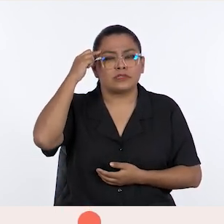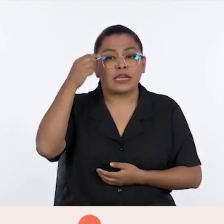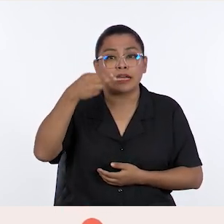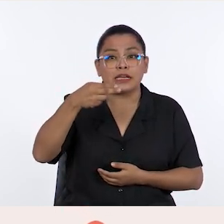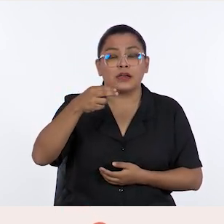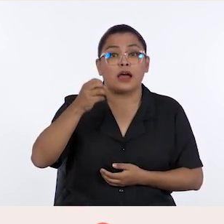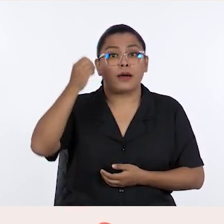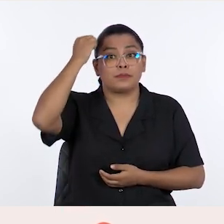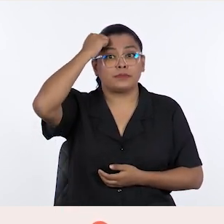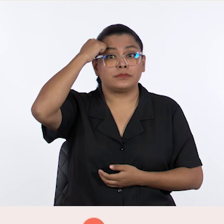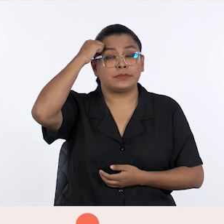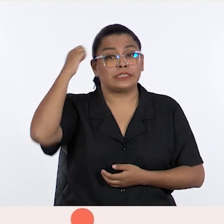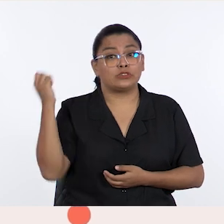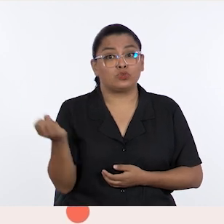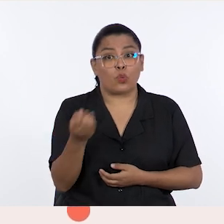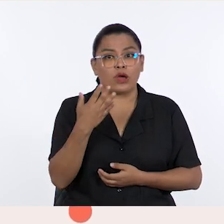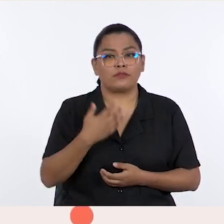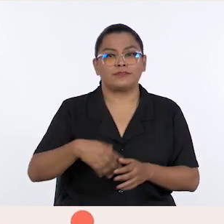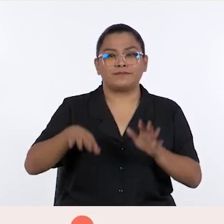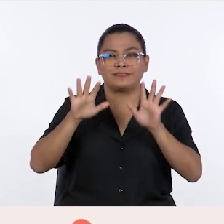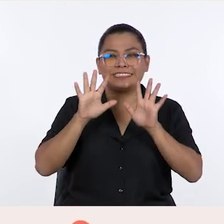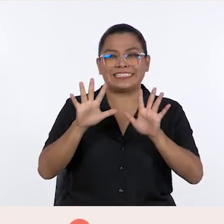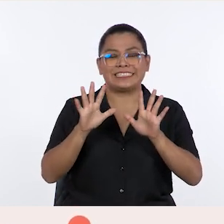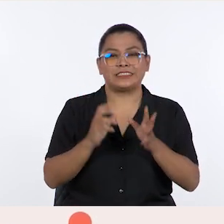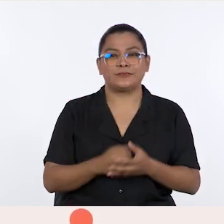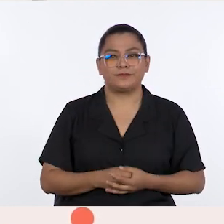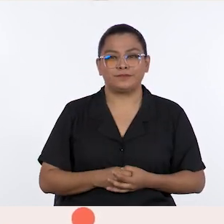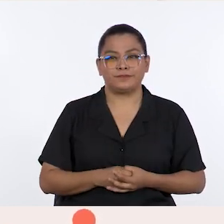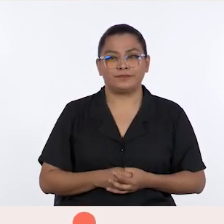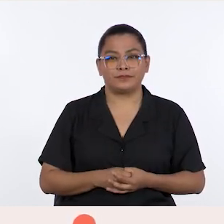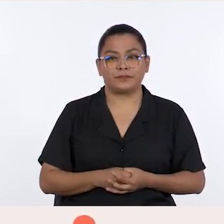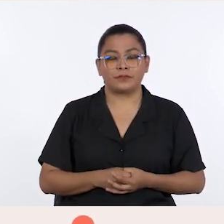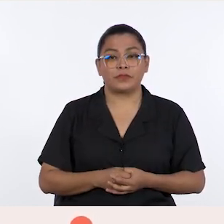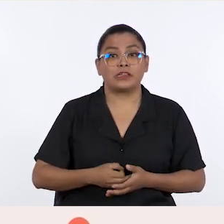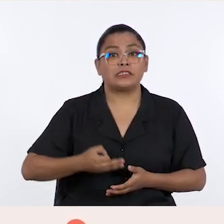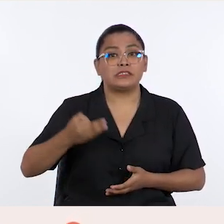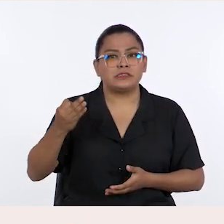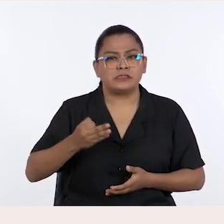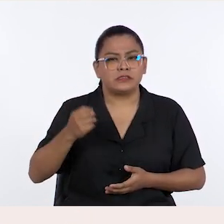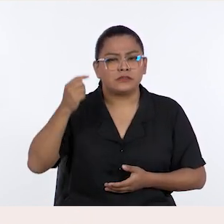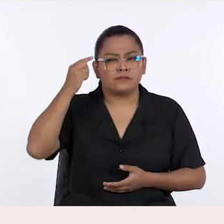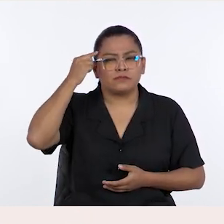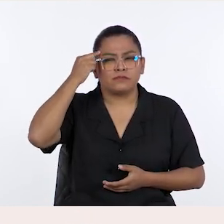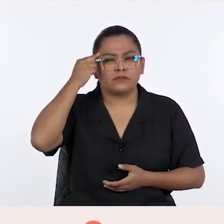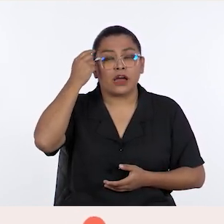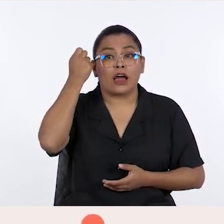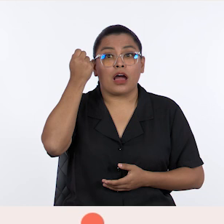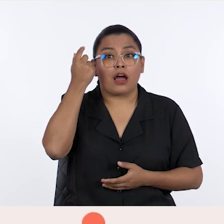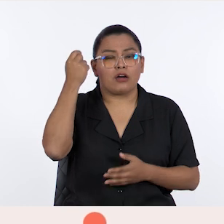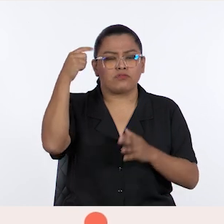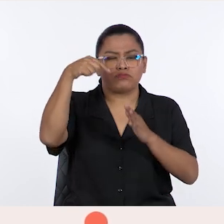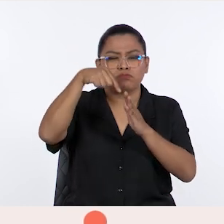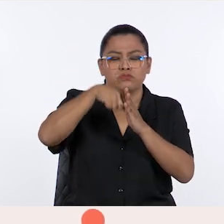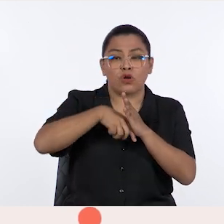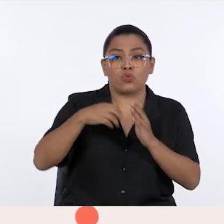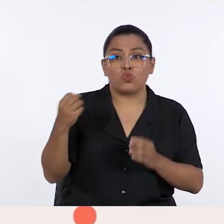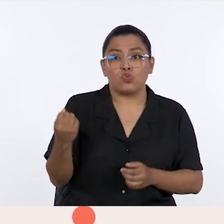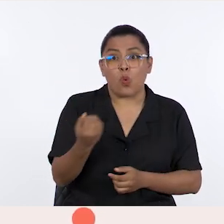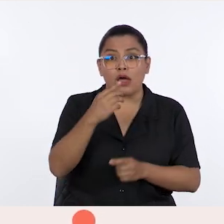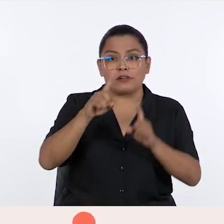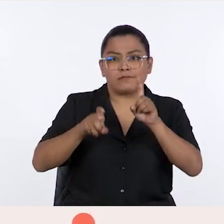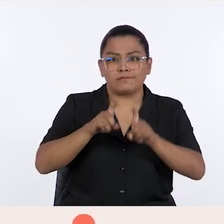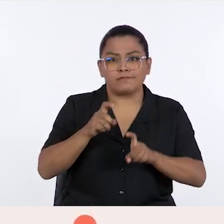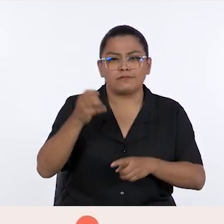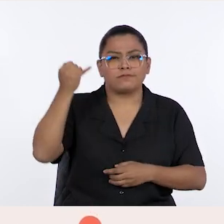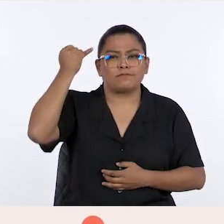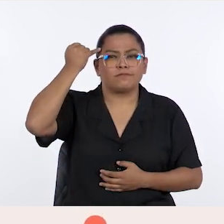que produzcan aprendizajes nuevos. Paso 10. Demandan reflexión profunda, produciendo